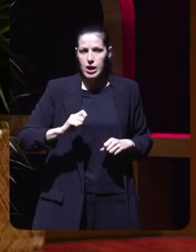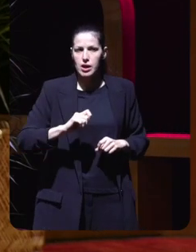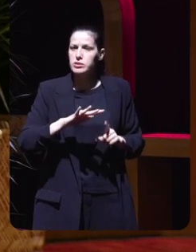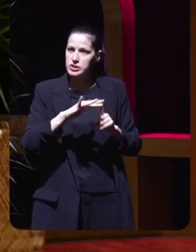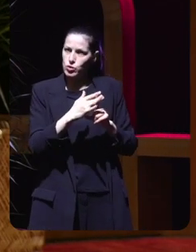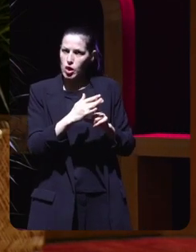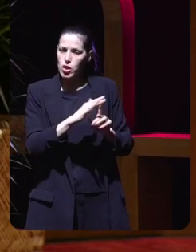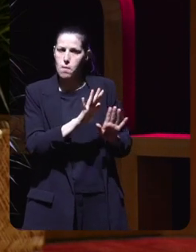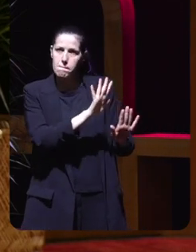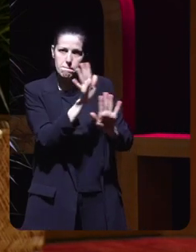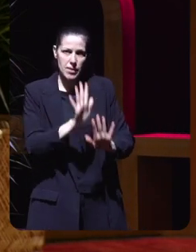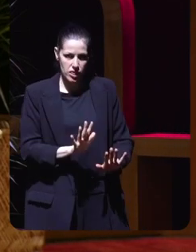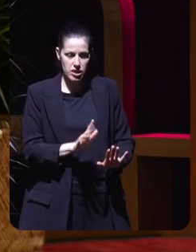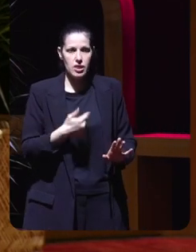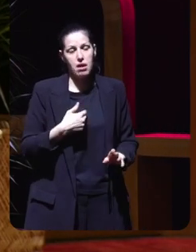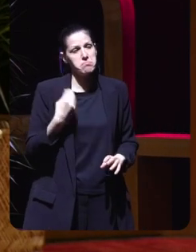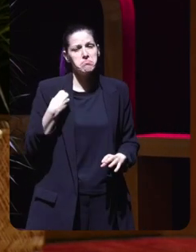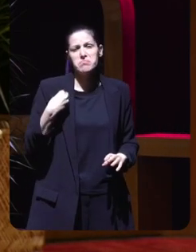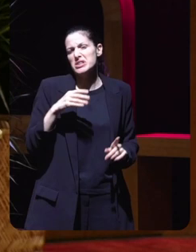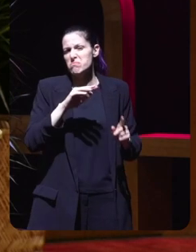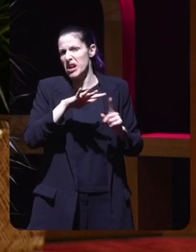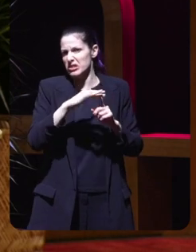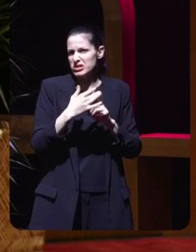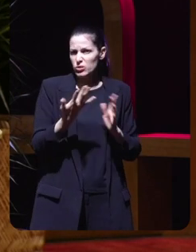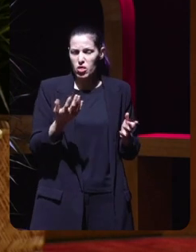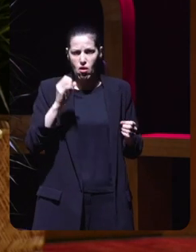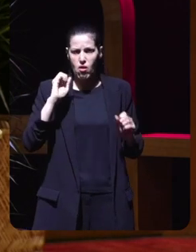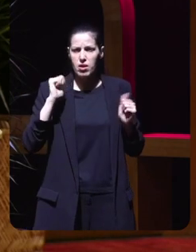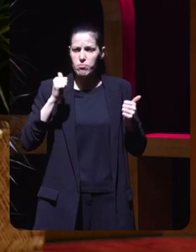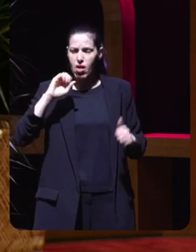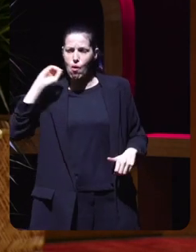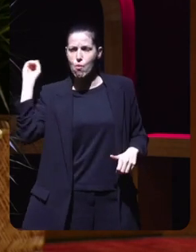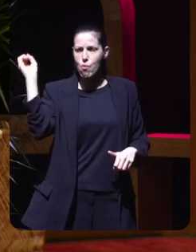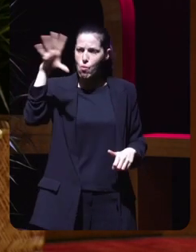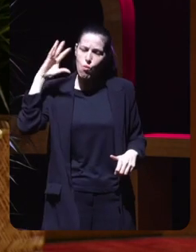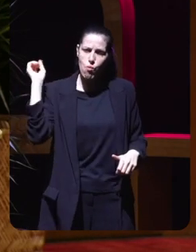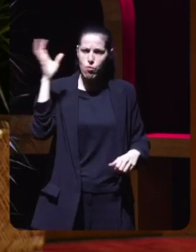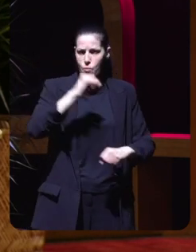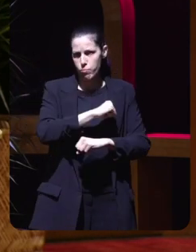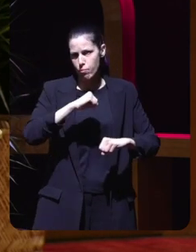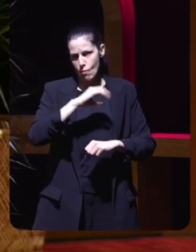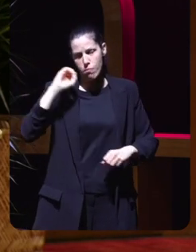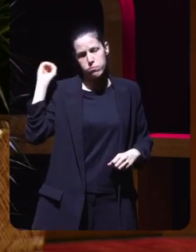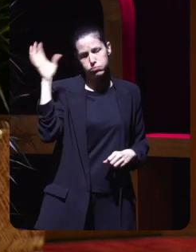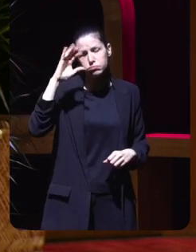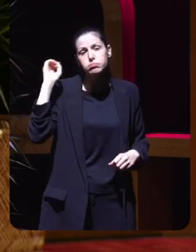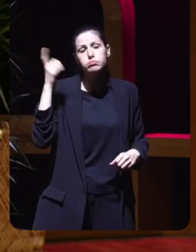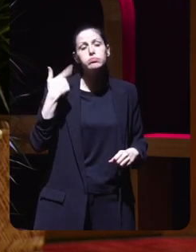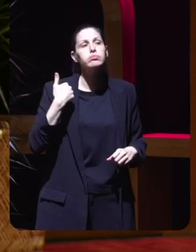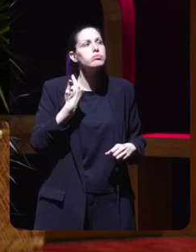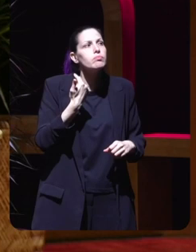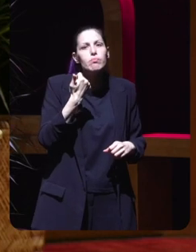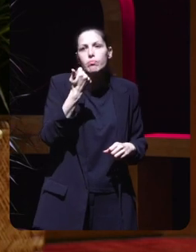nadalista anterior que también Pues en un directo las alarmas tal y cual Y claro a este es una lista A diferencia dela